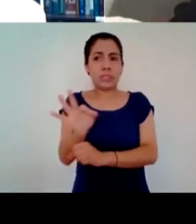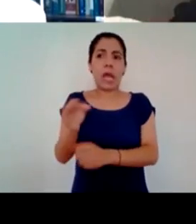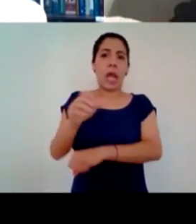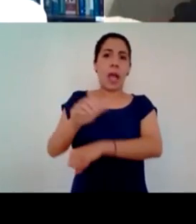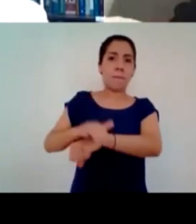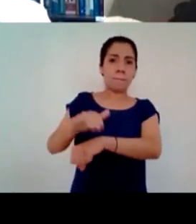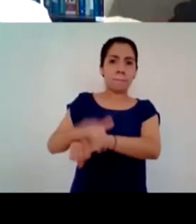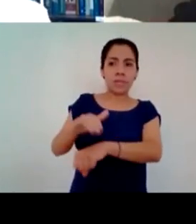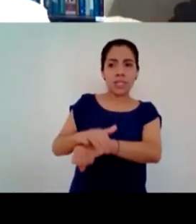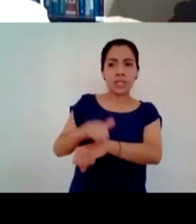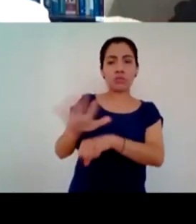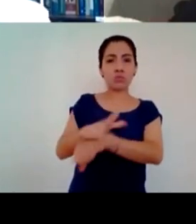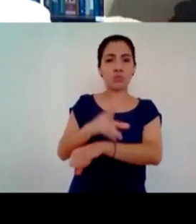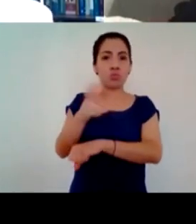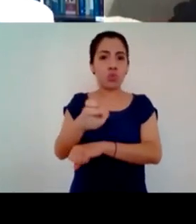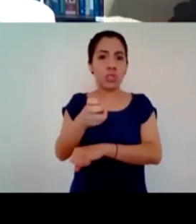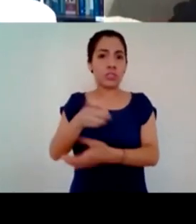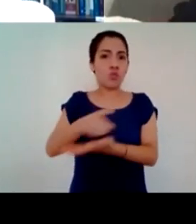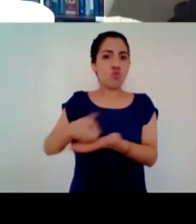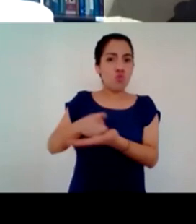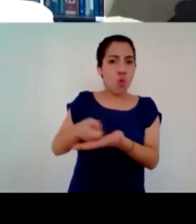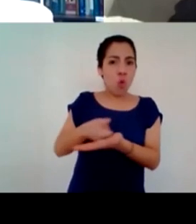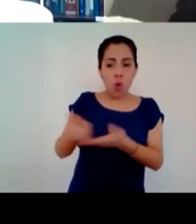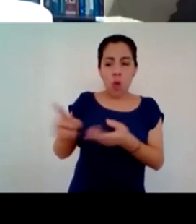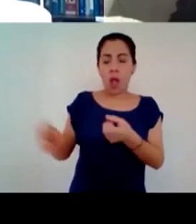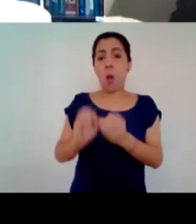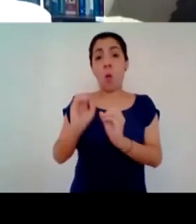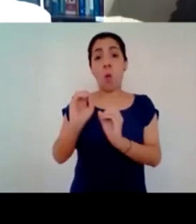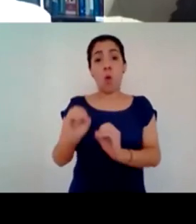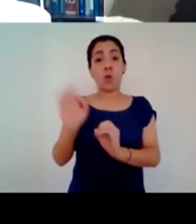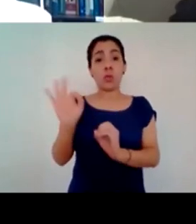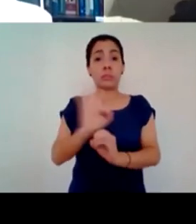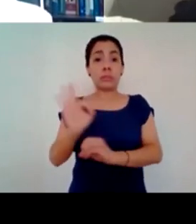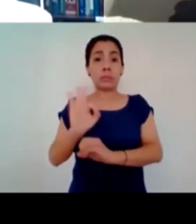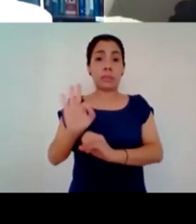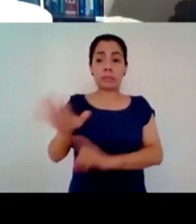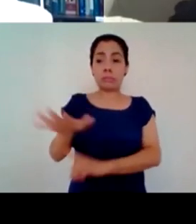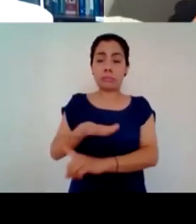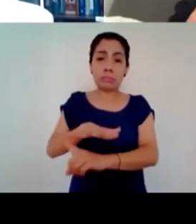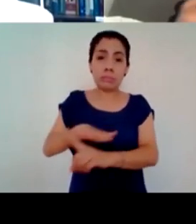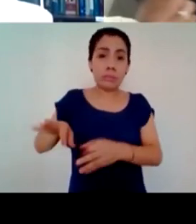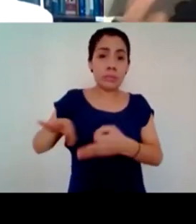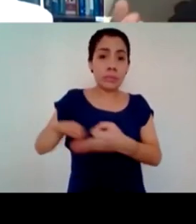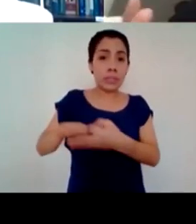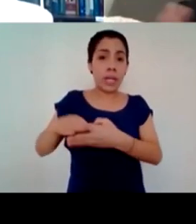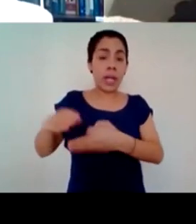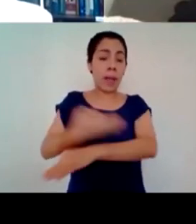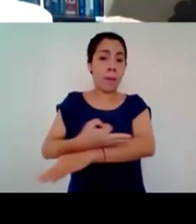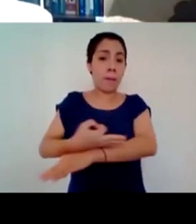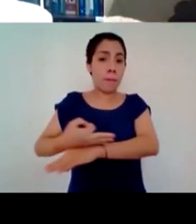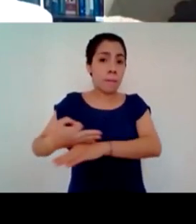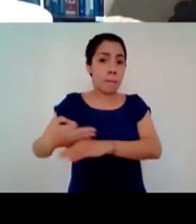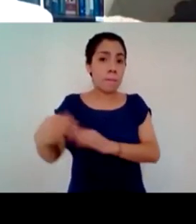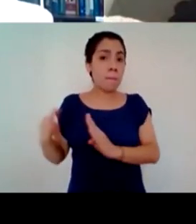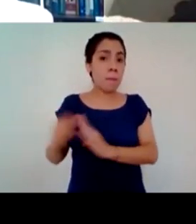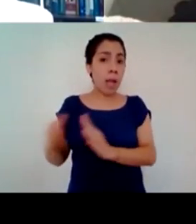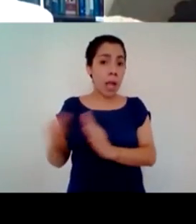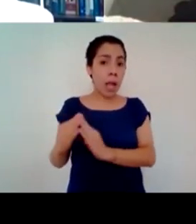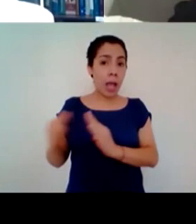hay cuestiones psicoemocionales, psicosociales muy fuertes, donde la droga se